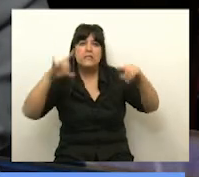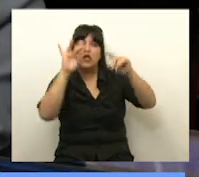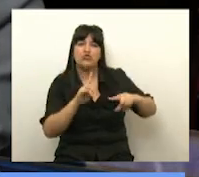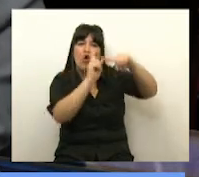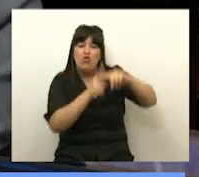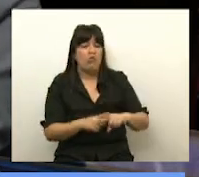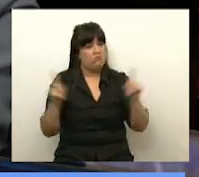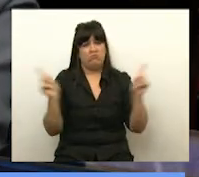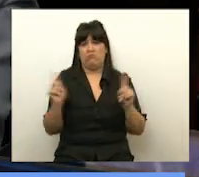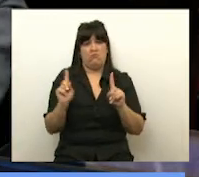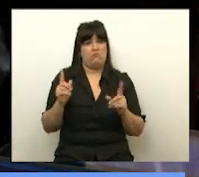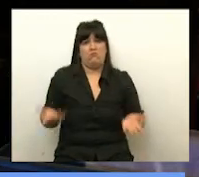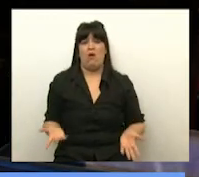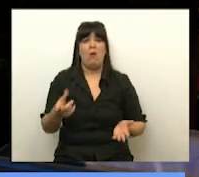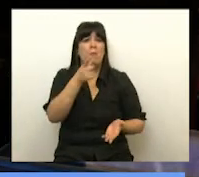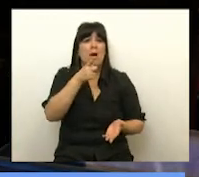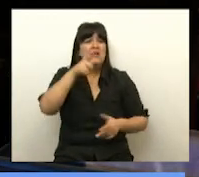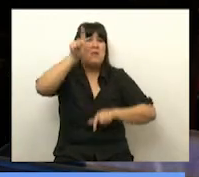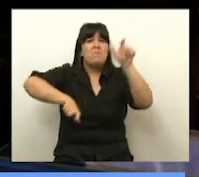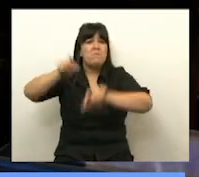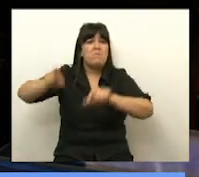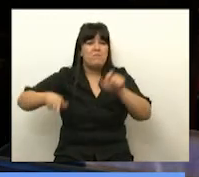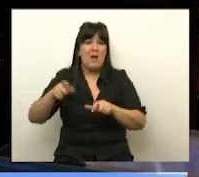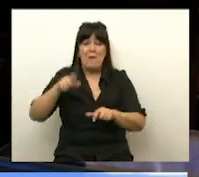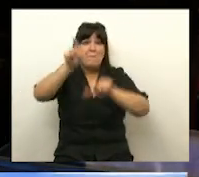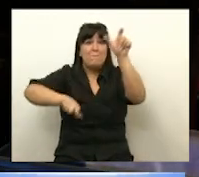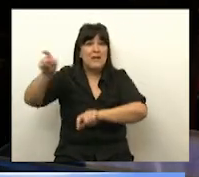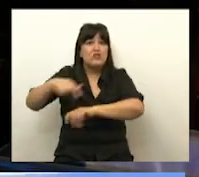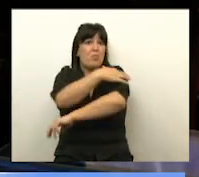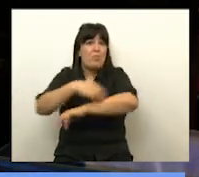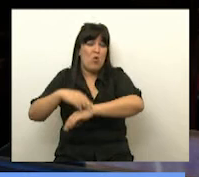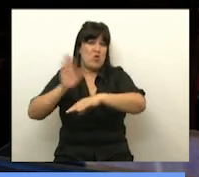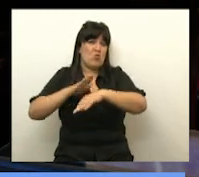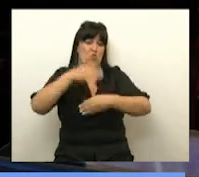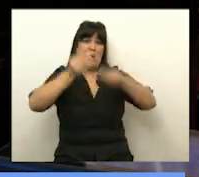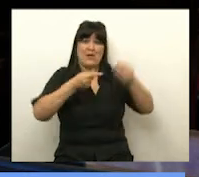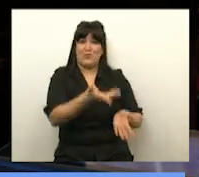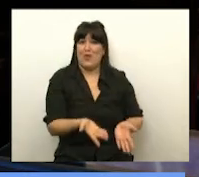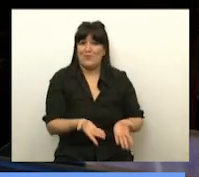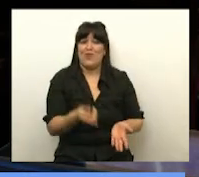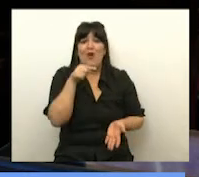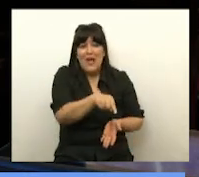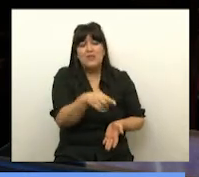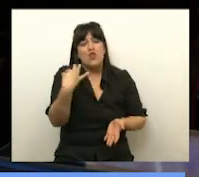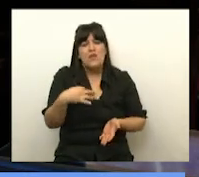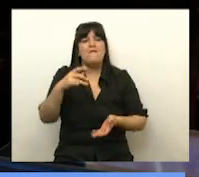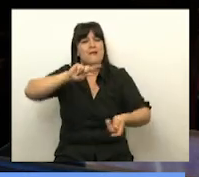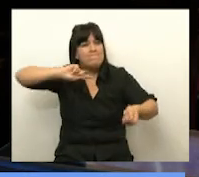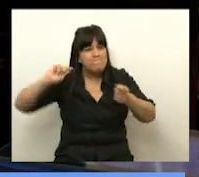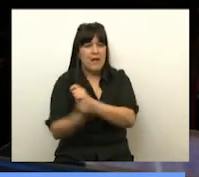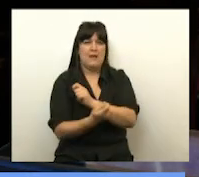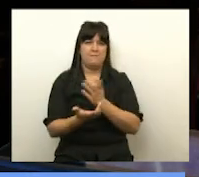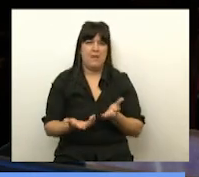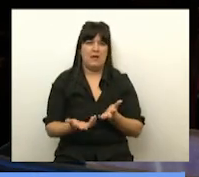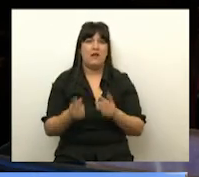hoy estructura su pobreza a partir de lo que nosotros hoy estamos debatiendo. Y esto es lo que tenemos que corregir como concepto y